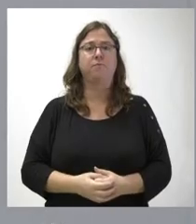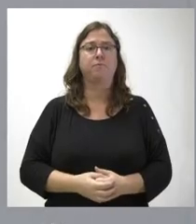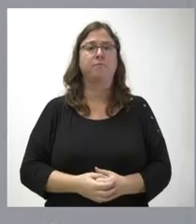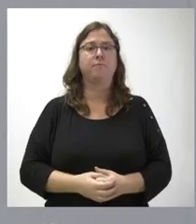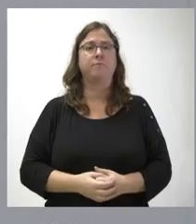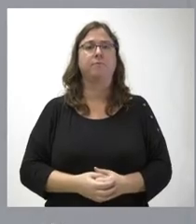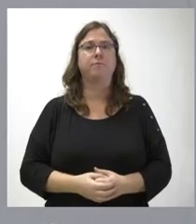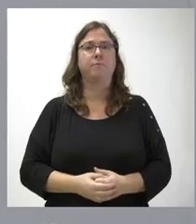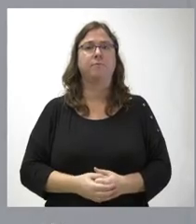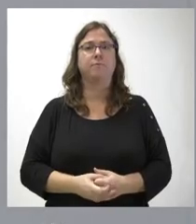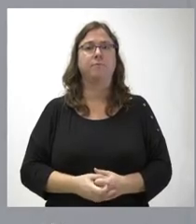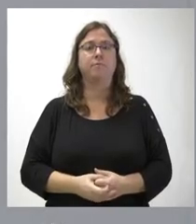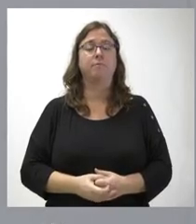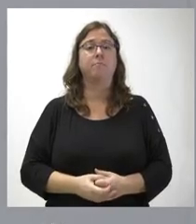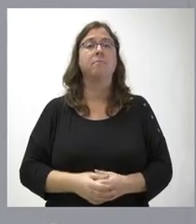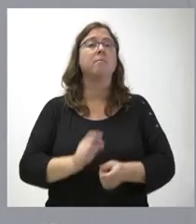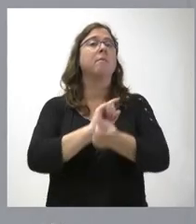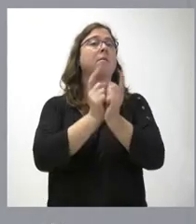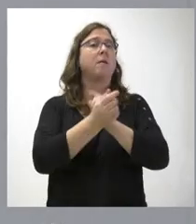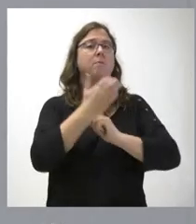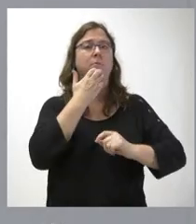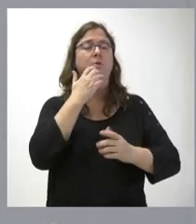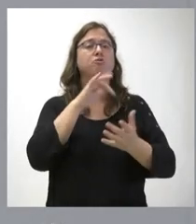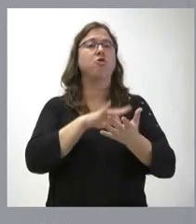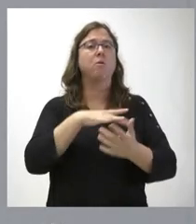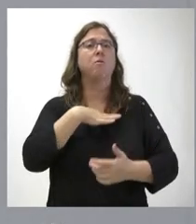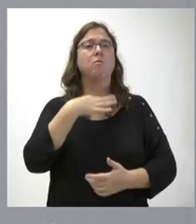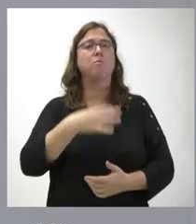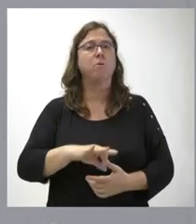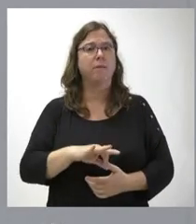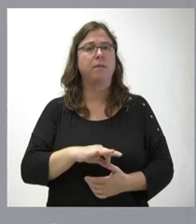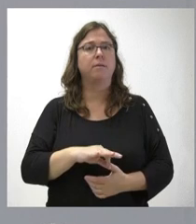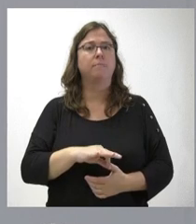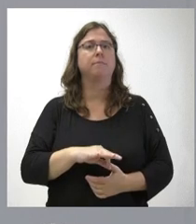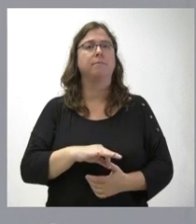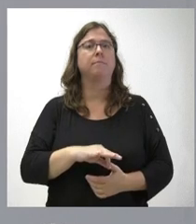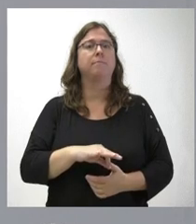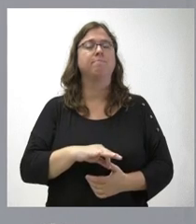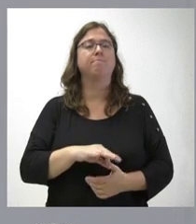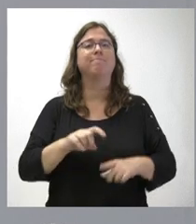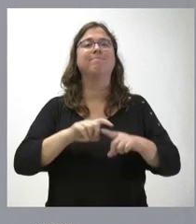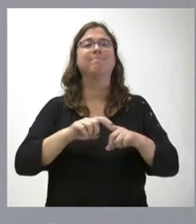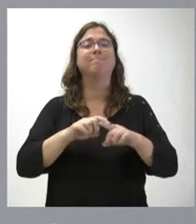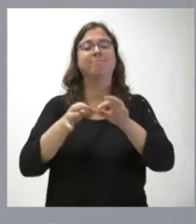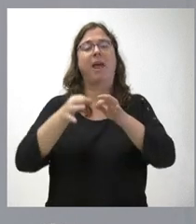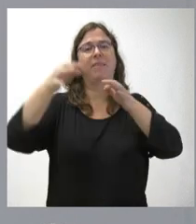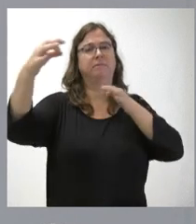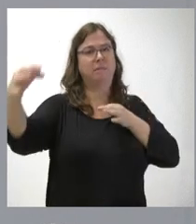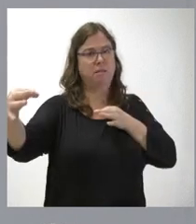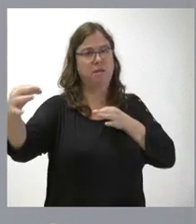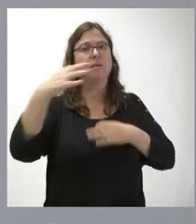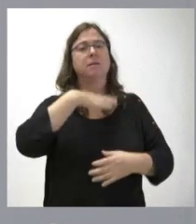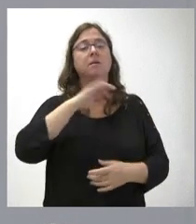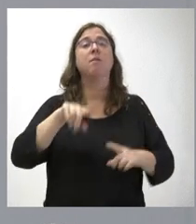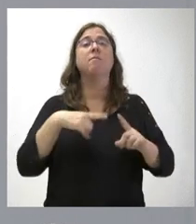administrativa entre los cambios efectuados destaca la posibilidad de impartir la modalidad de enseñanza a distancia y se